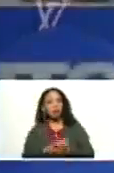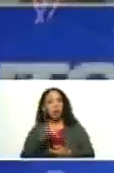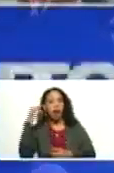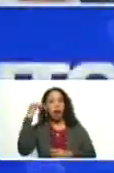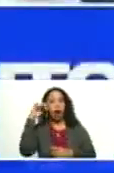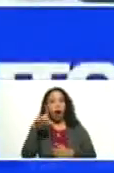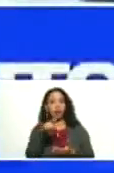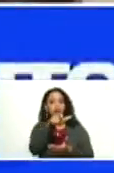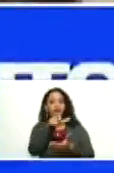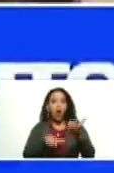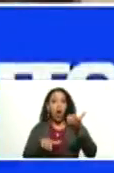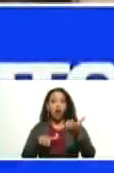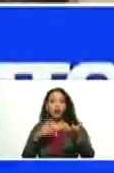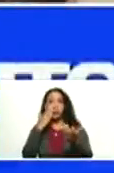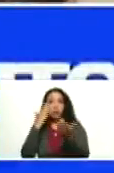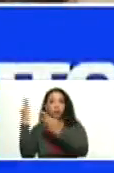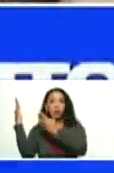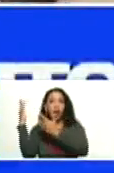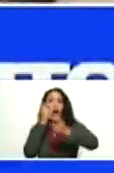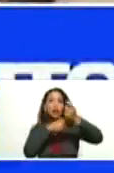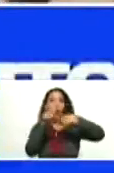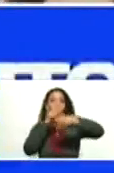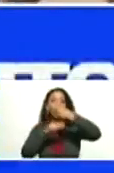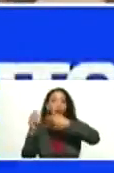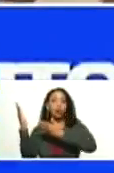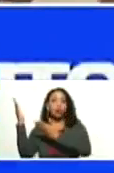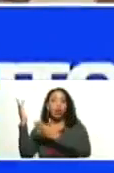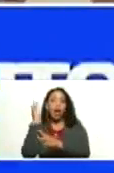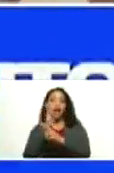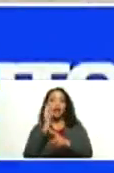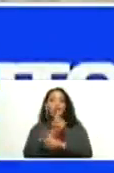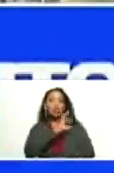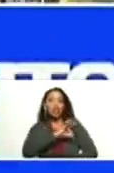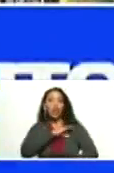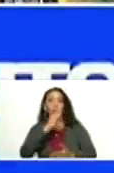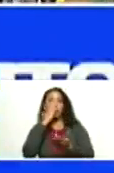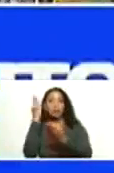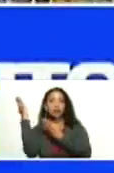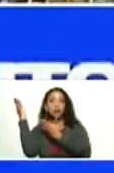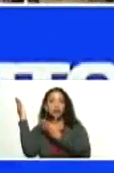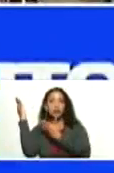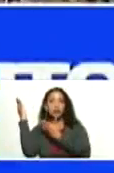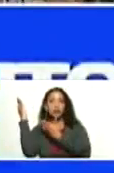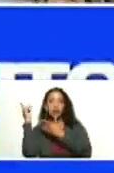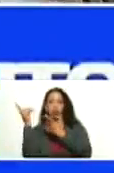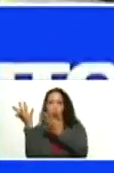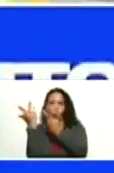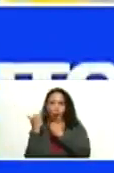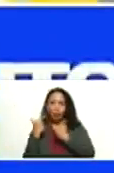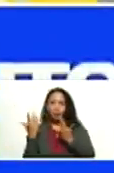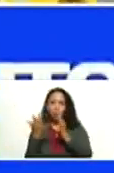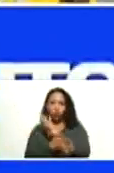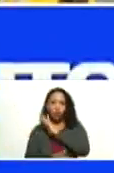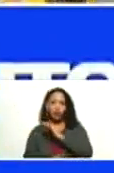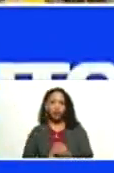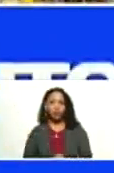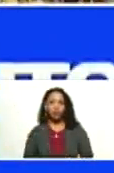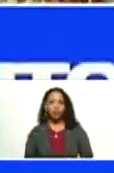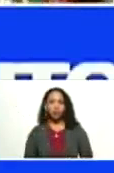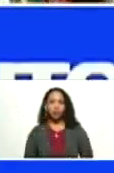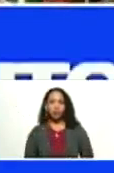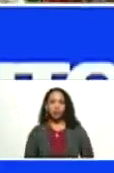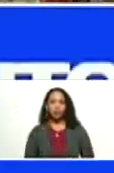¿ves? Tiene su QR del negocio, ¿verdad? Y redes sociales también. ¿Qué me dice Aniesca? Cuéntame de todo. Bueno. Tiene un